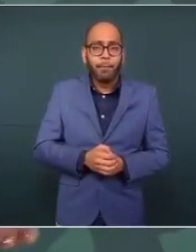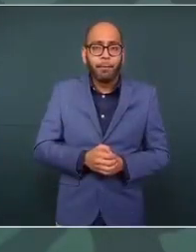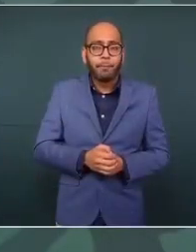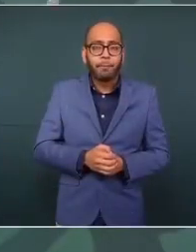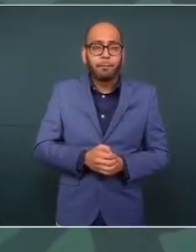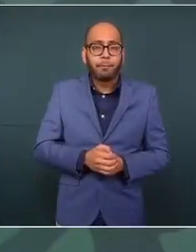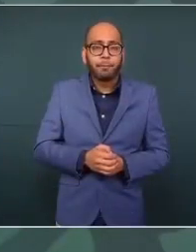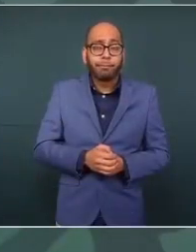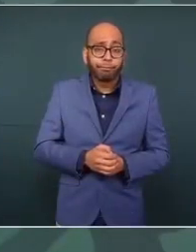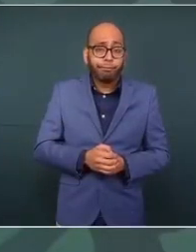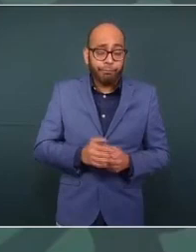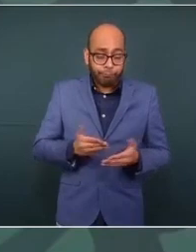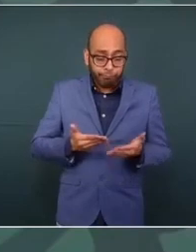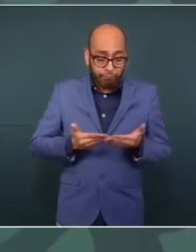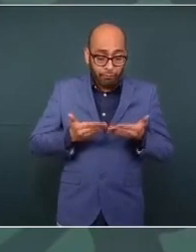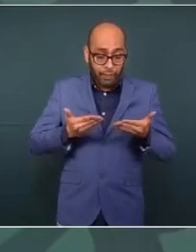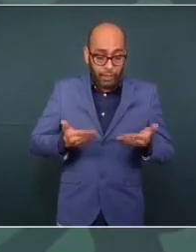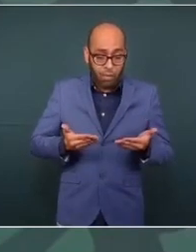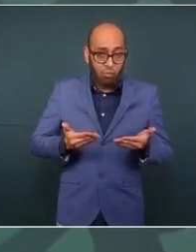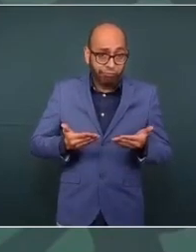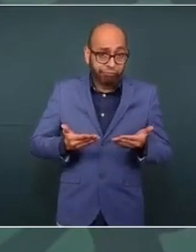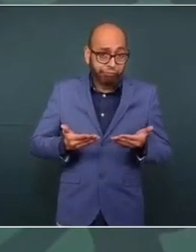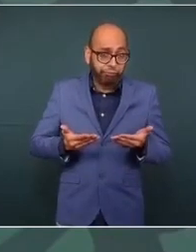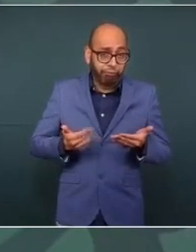Ahora deseo que